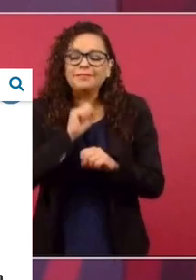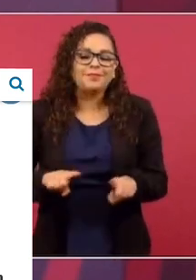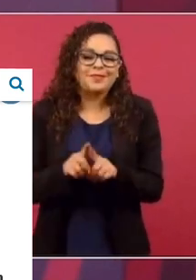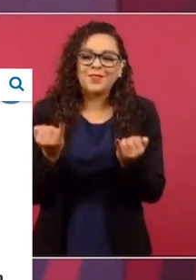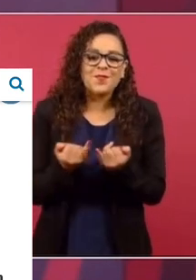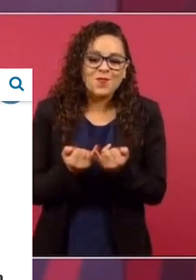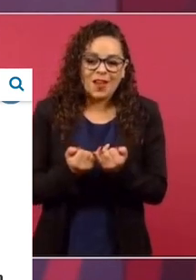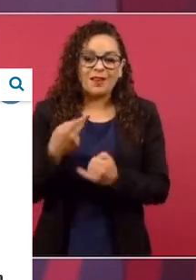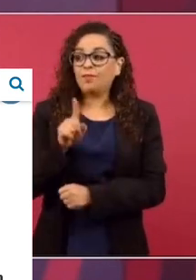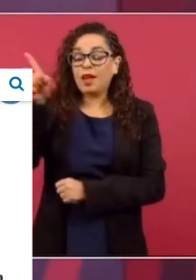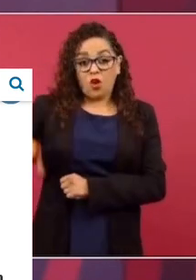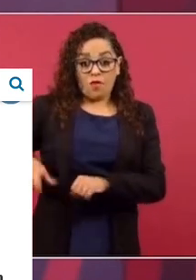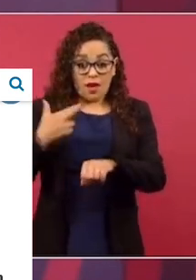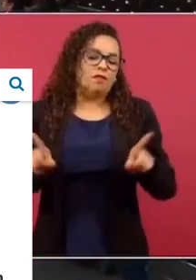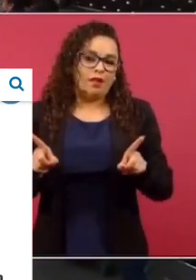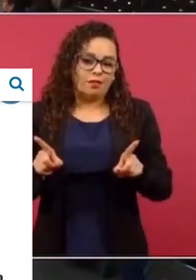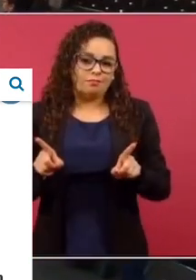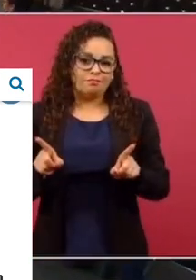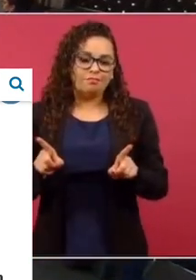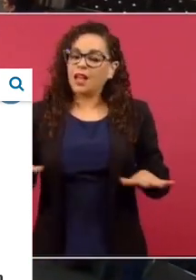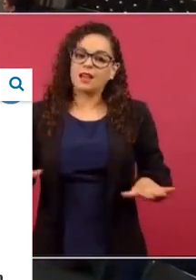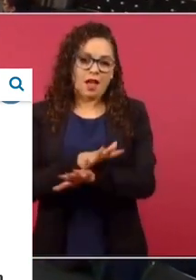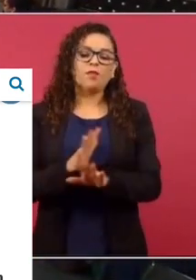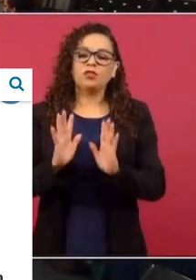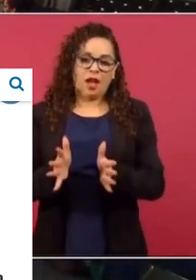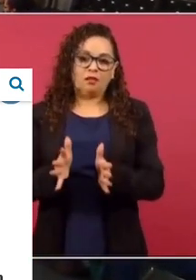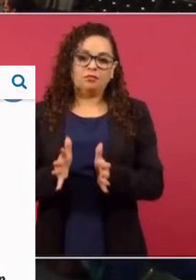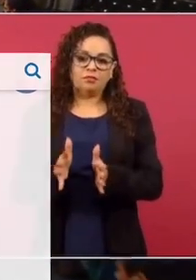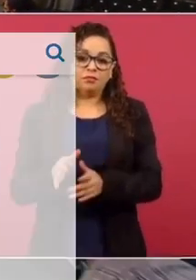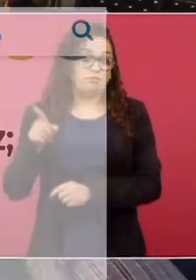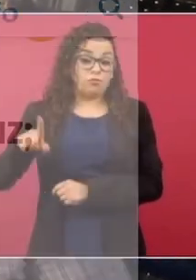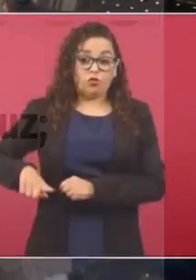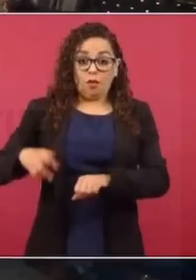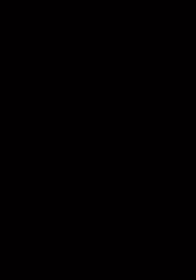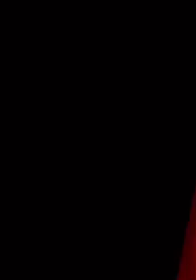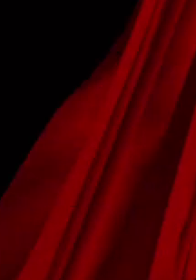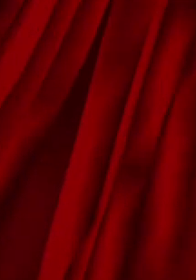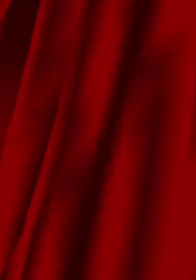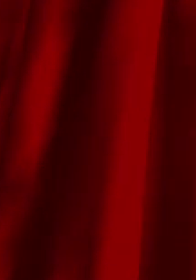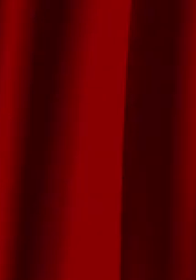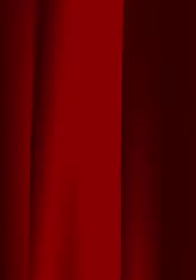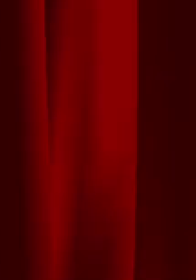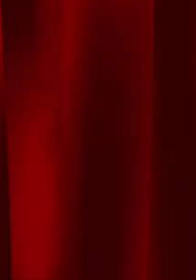sí, Cuitláhuac es un buen gobernador. Cuitláhuac está haciendo un buen gobierno.